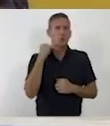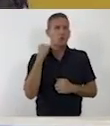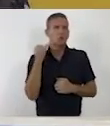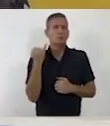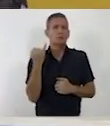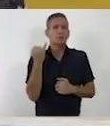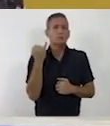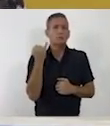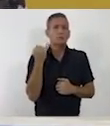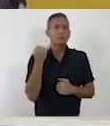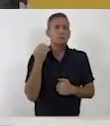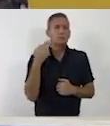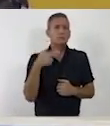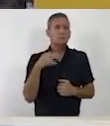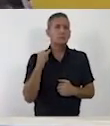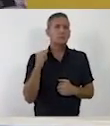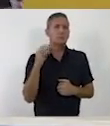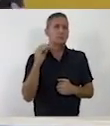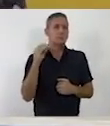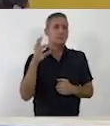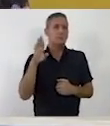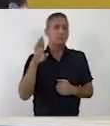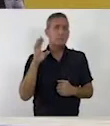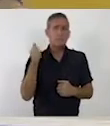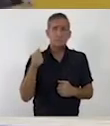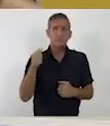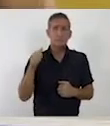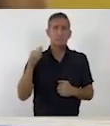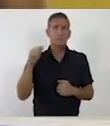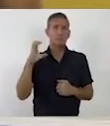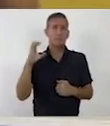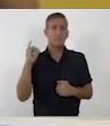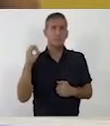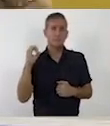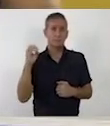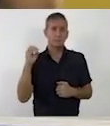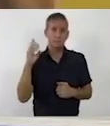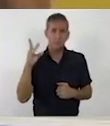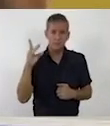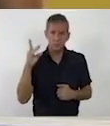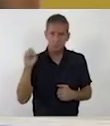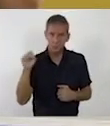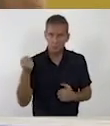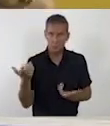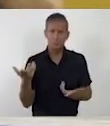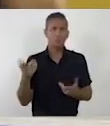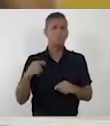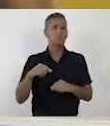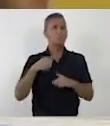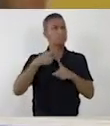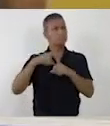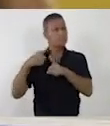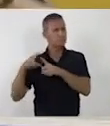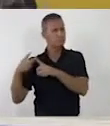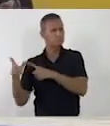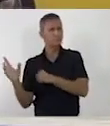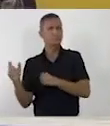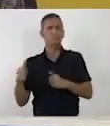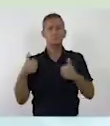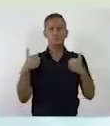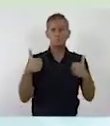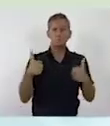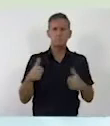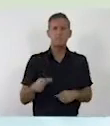hidruro volátil disuelto en agua que forma la disolución acuosa, es decir, ácido clorhídrico, ácido bromhídrico, ácido yodhídrico,